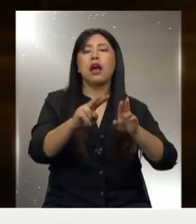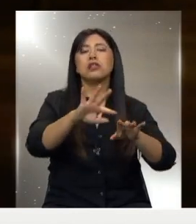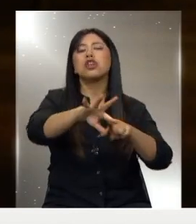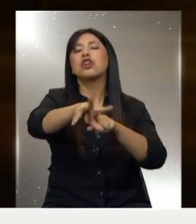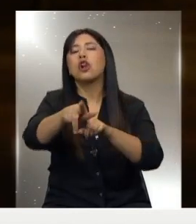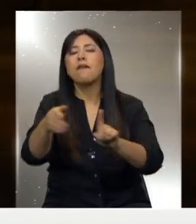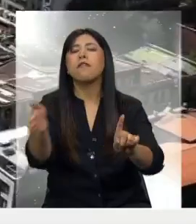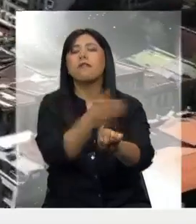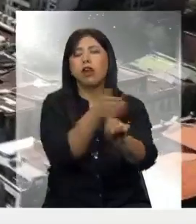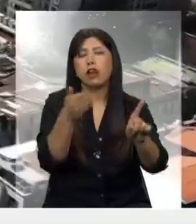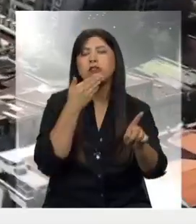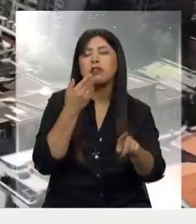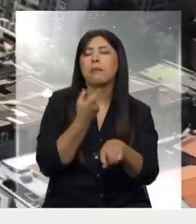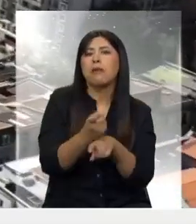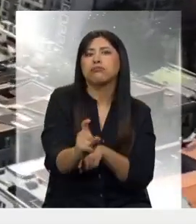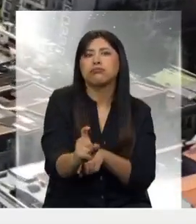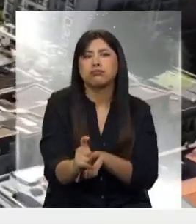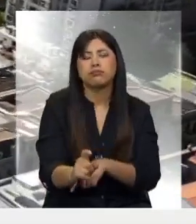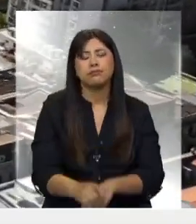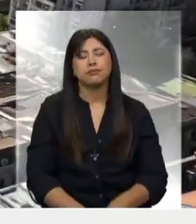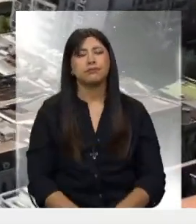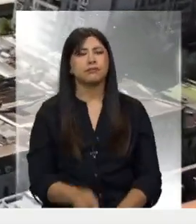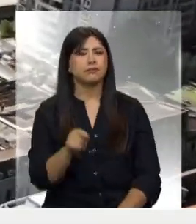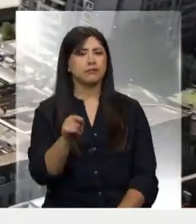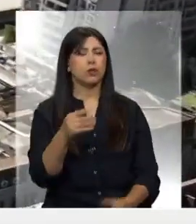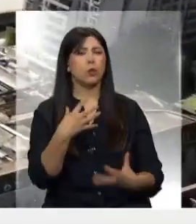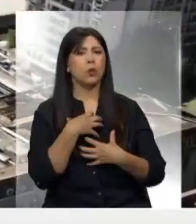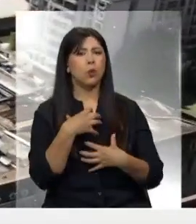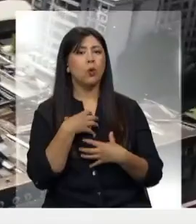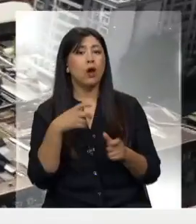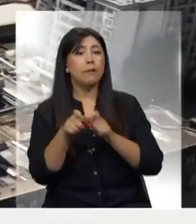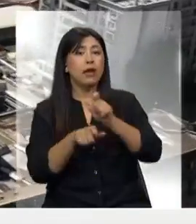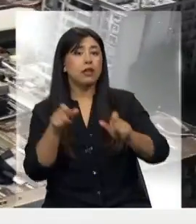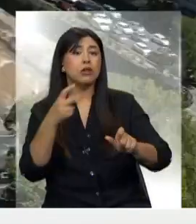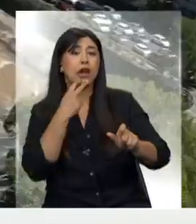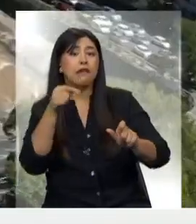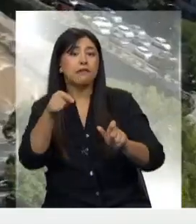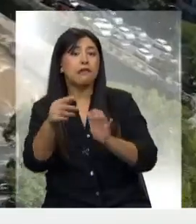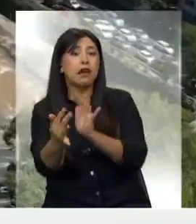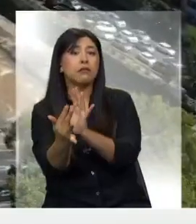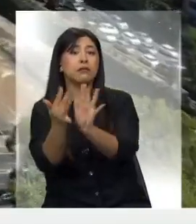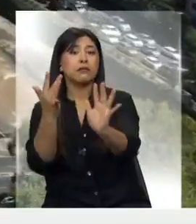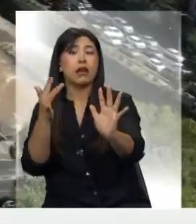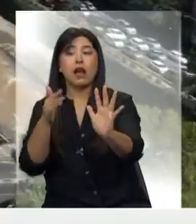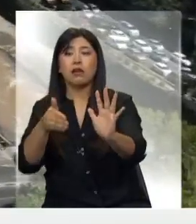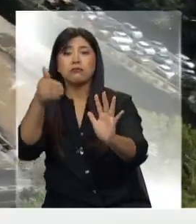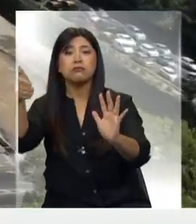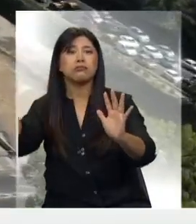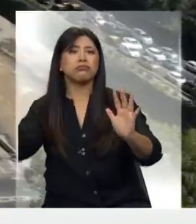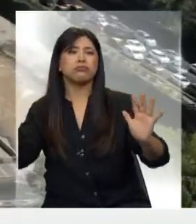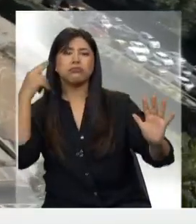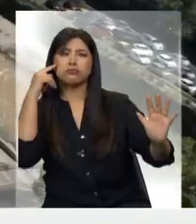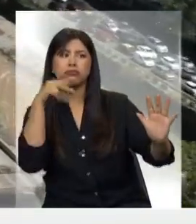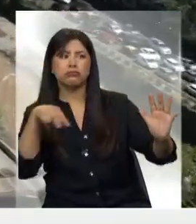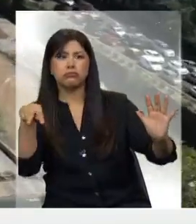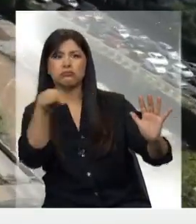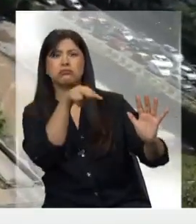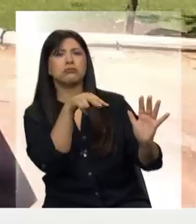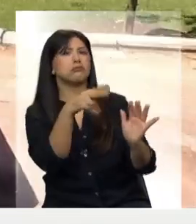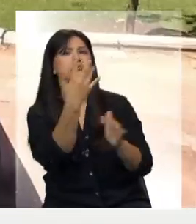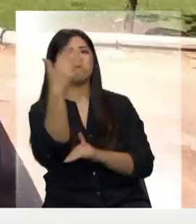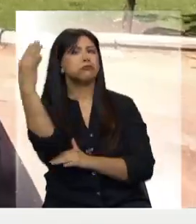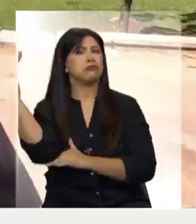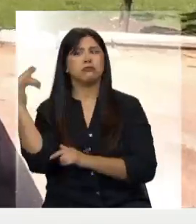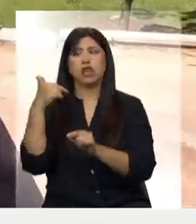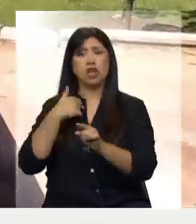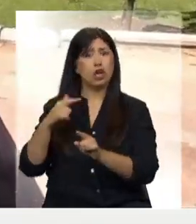intimidación, robos con violencia. Un violento episodio que preocupa a los vecinos del Parque Forestal que denuncian una seguidilla de robos en el sector. No salgo de